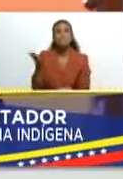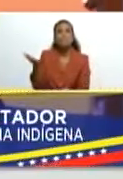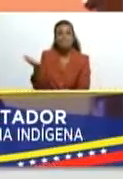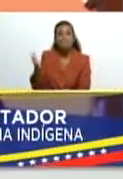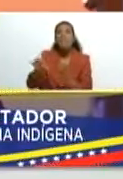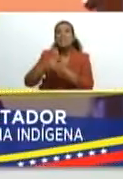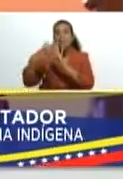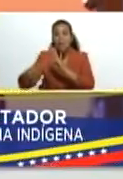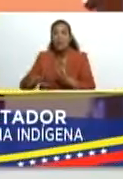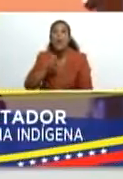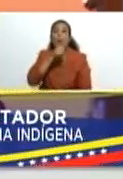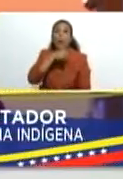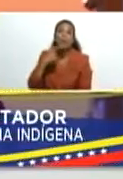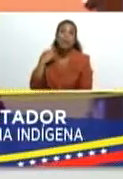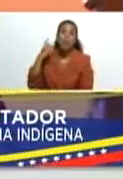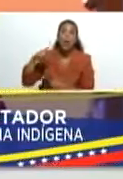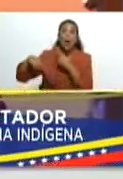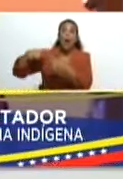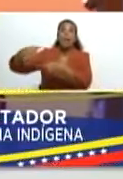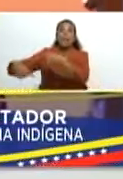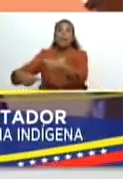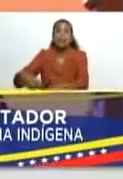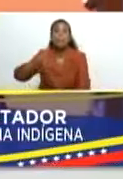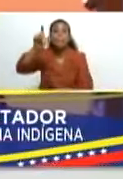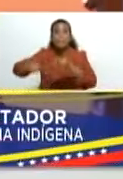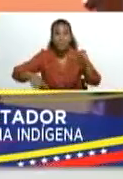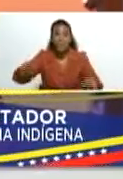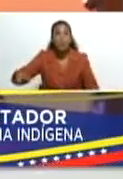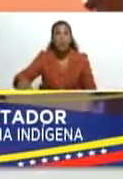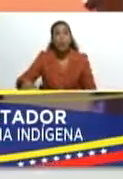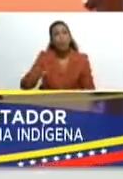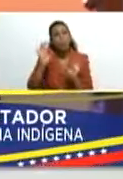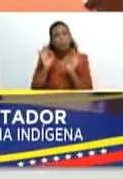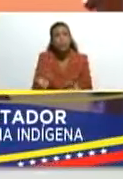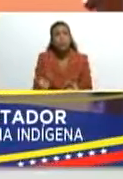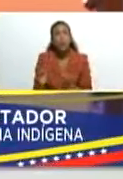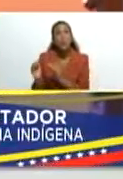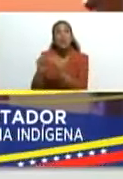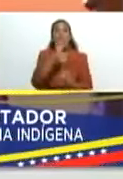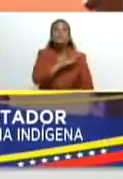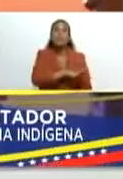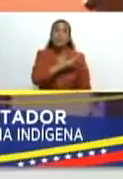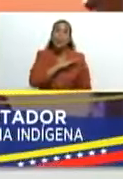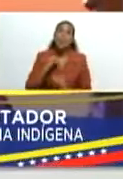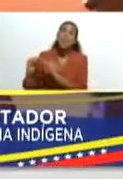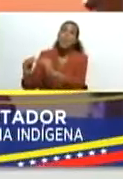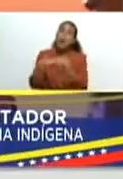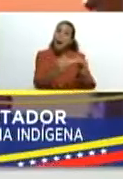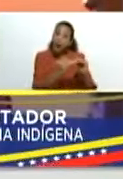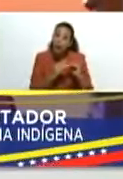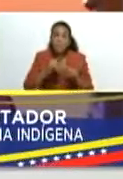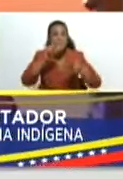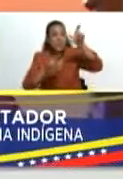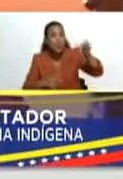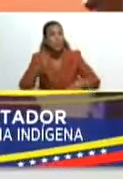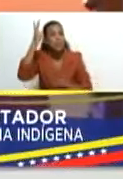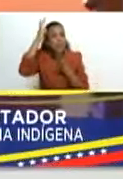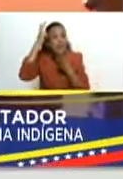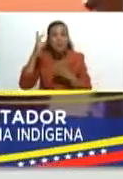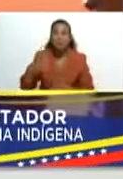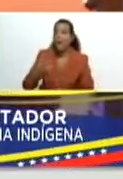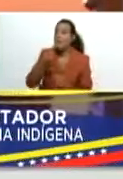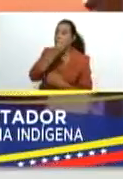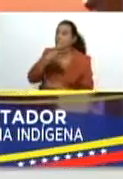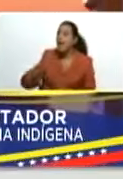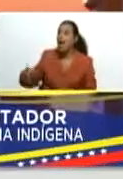a nuestros abuelos afrodescendientes, y que había que establecer una sociedad de iguales. Bolívar lo entendió,